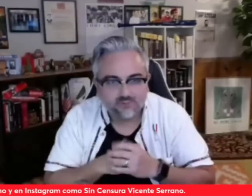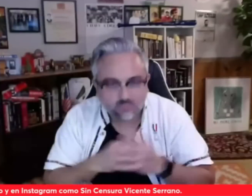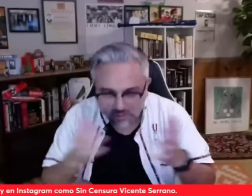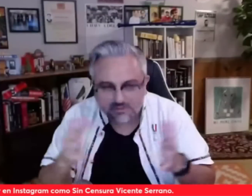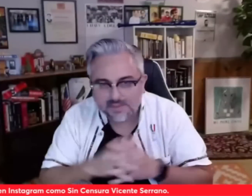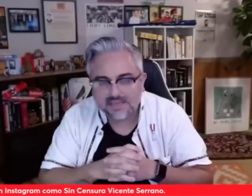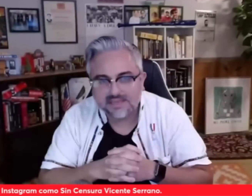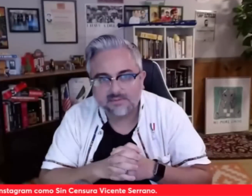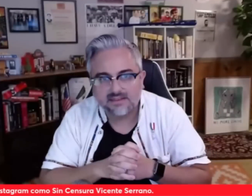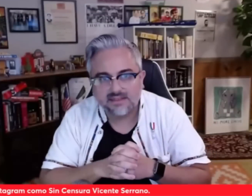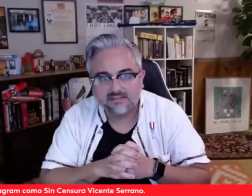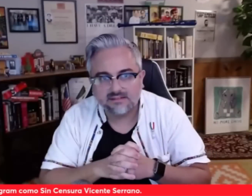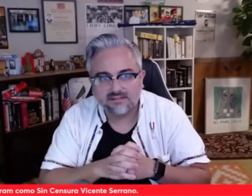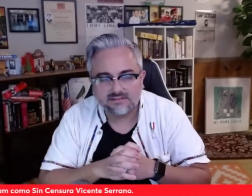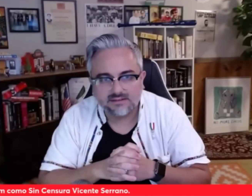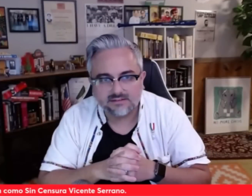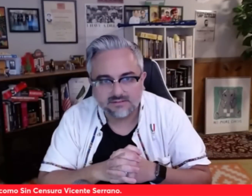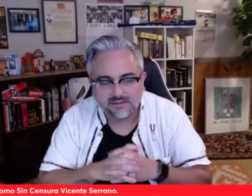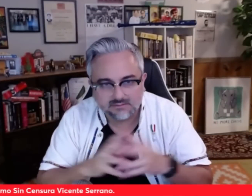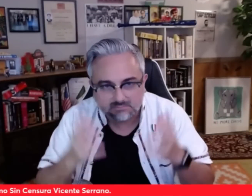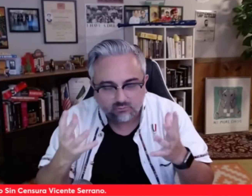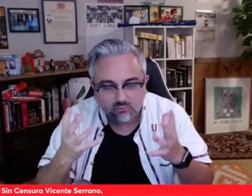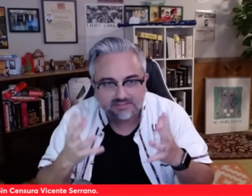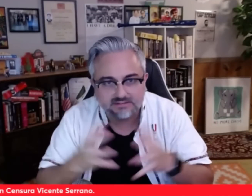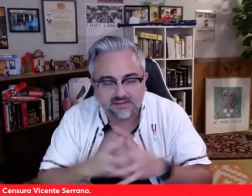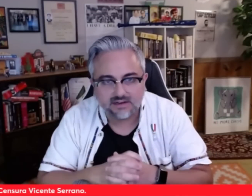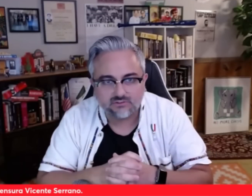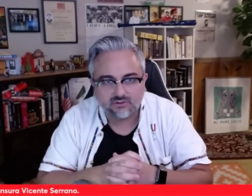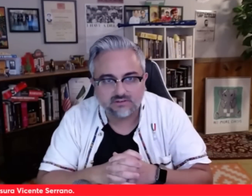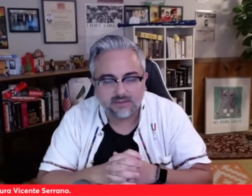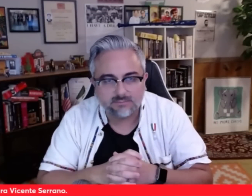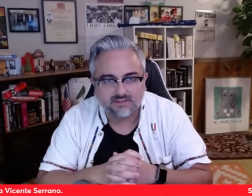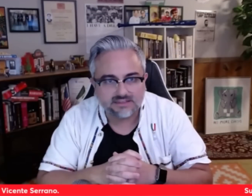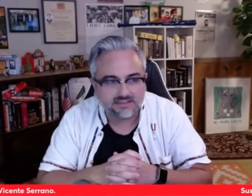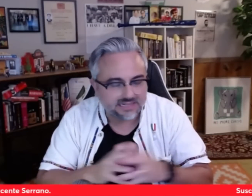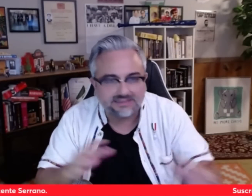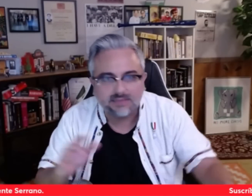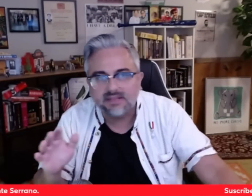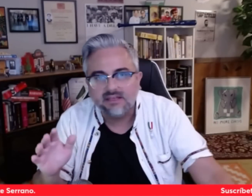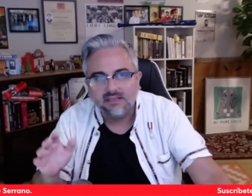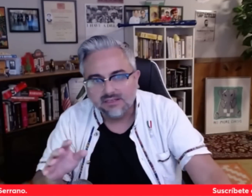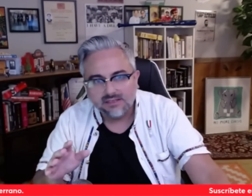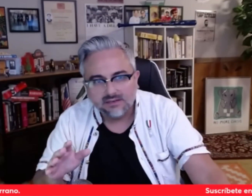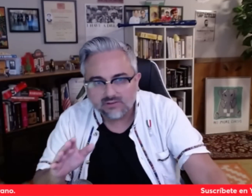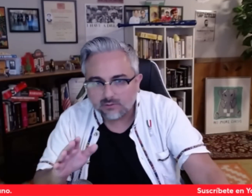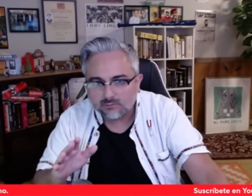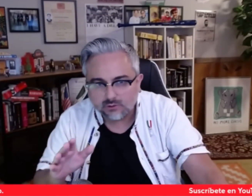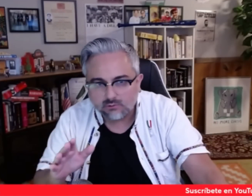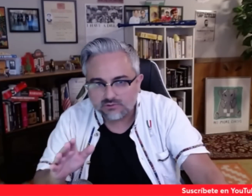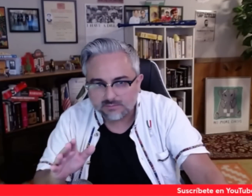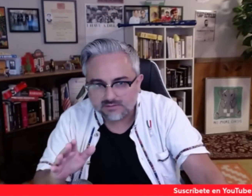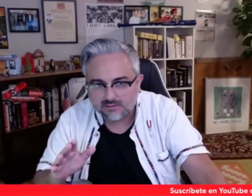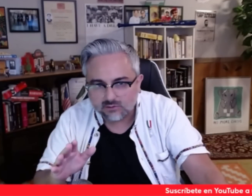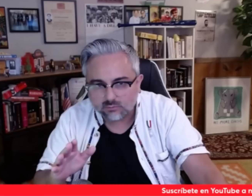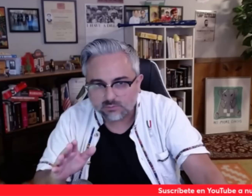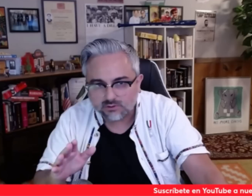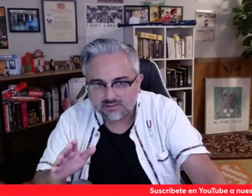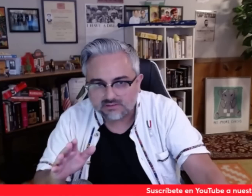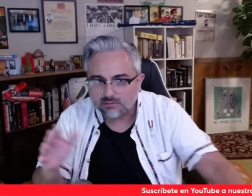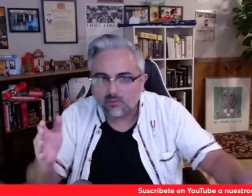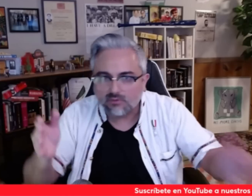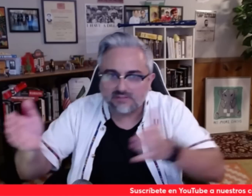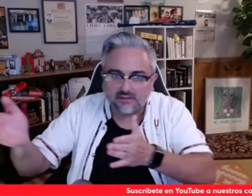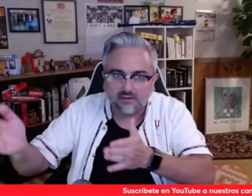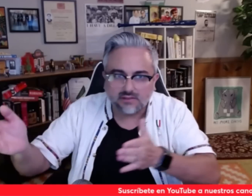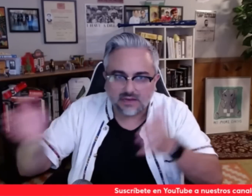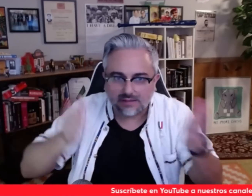Nos ponemos de pie, de verdad, ante estas fuertes declaraciones de la presidenta electa. Y mire, no es opción muchas veces de los periodistas